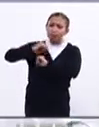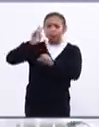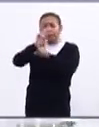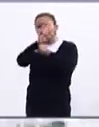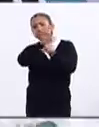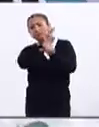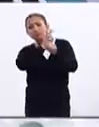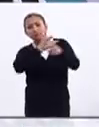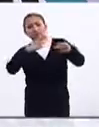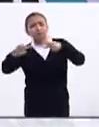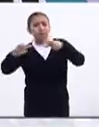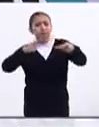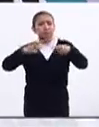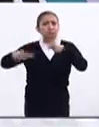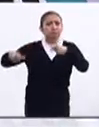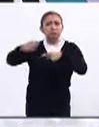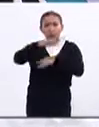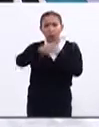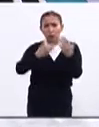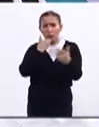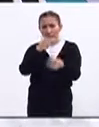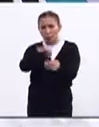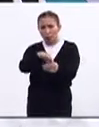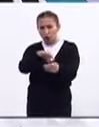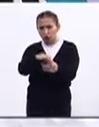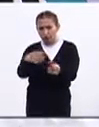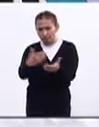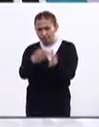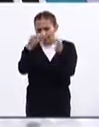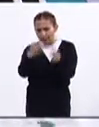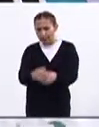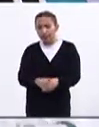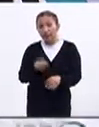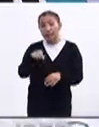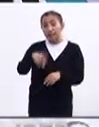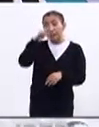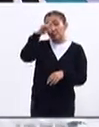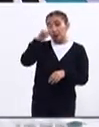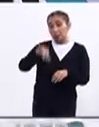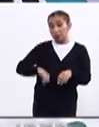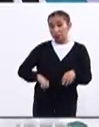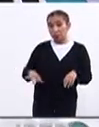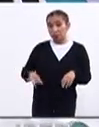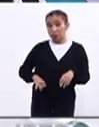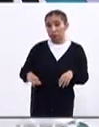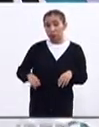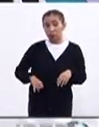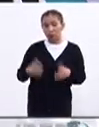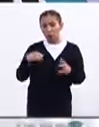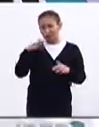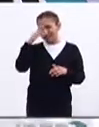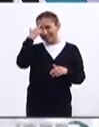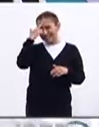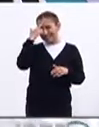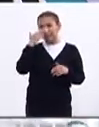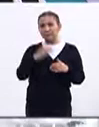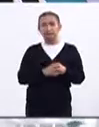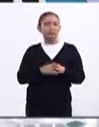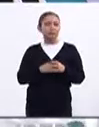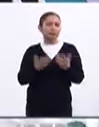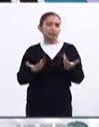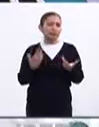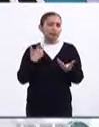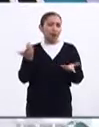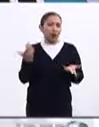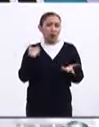de supervisar su buen funcionamiento. En el caso de México es muy interesante. Yo recuerdo, bueno,